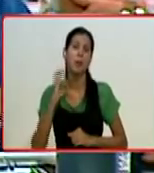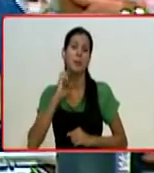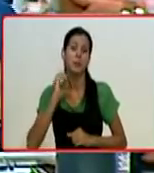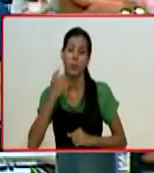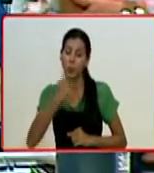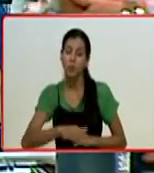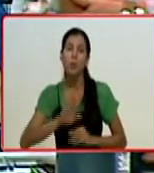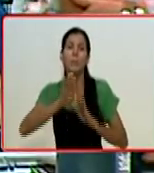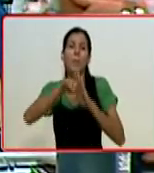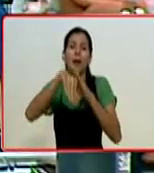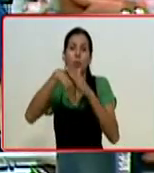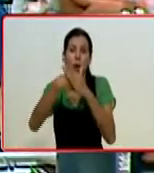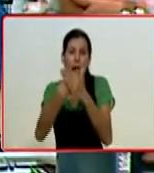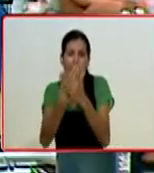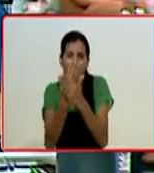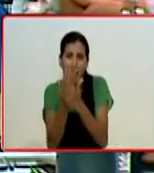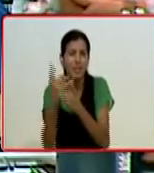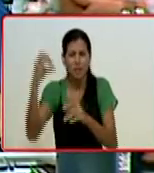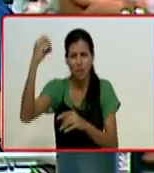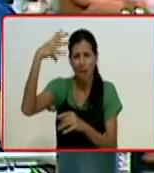Cuando llega la madrugada,